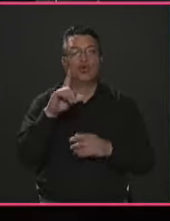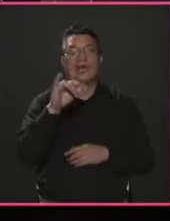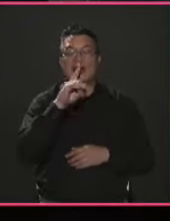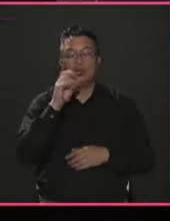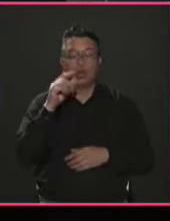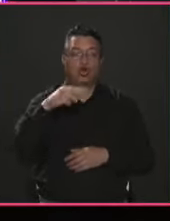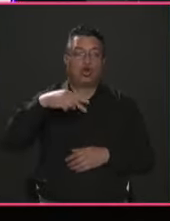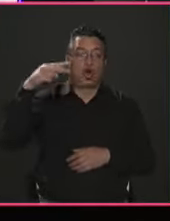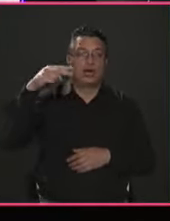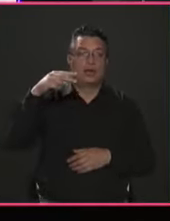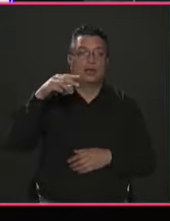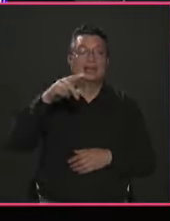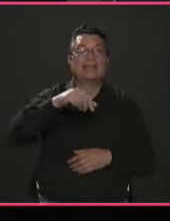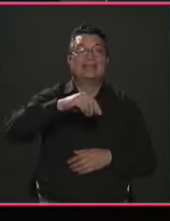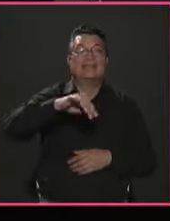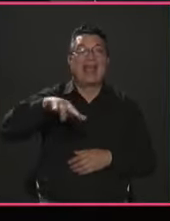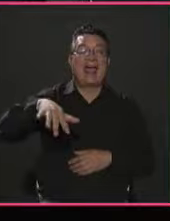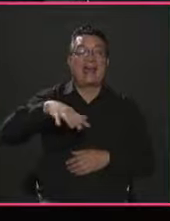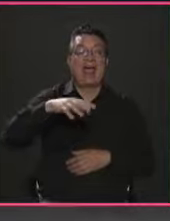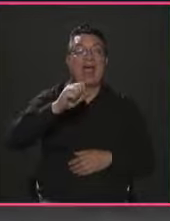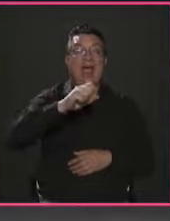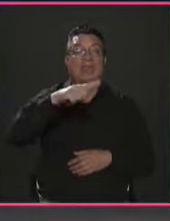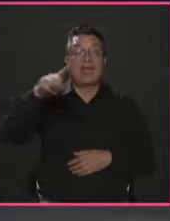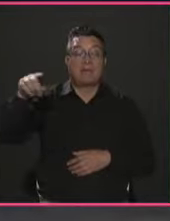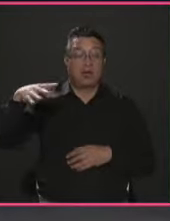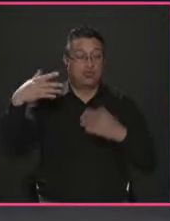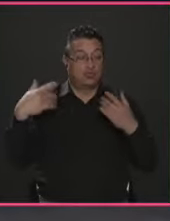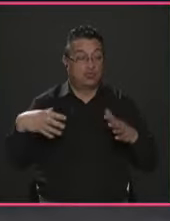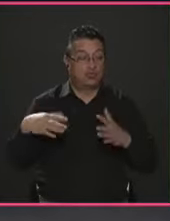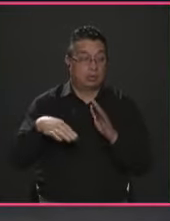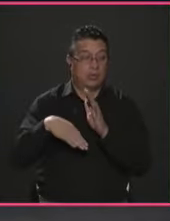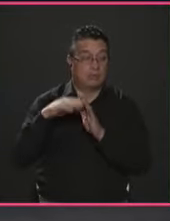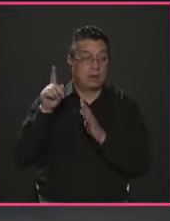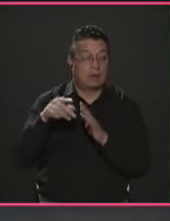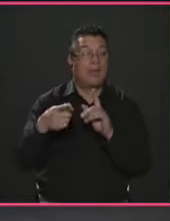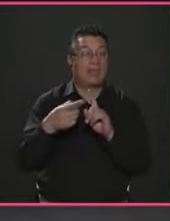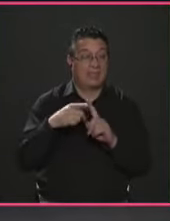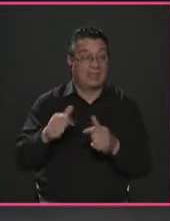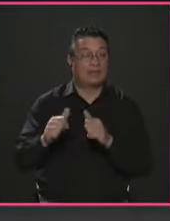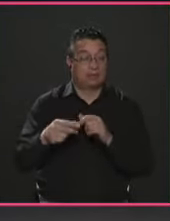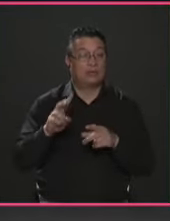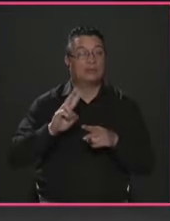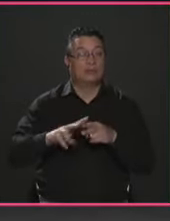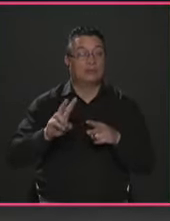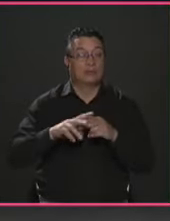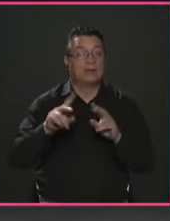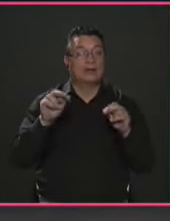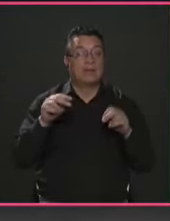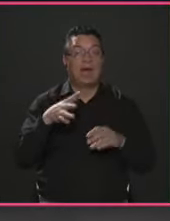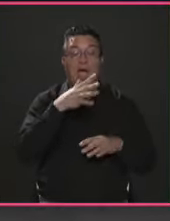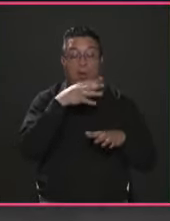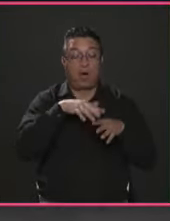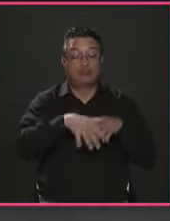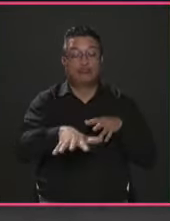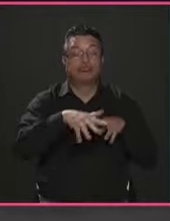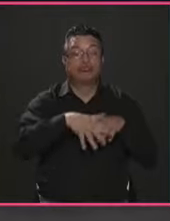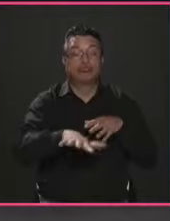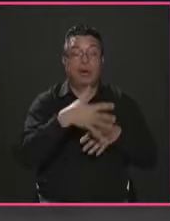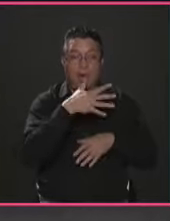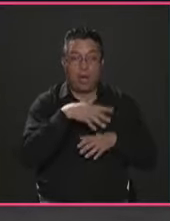salar de atacama es la joya la corona pero el gran desafío es resolver el tema hídrico es